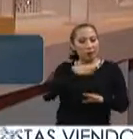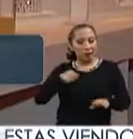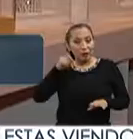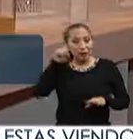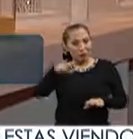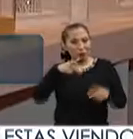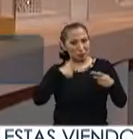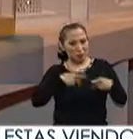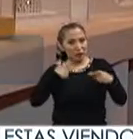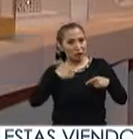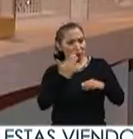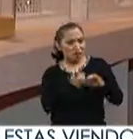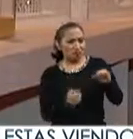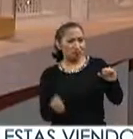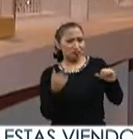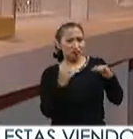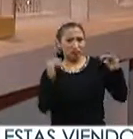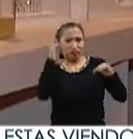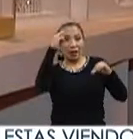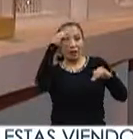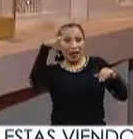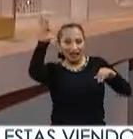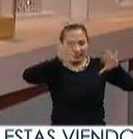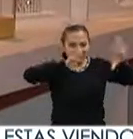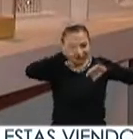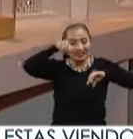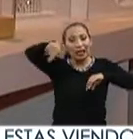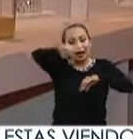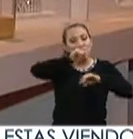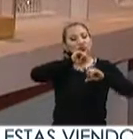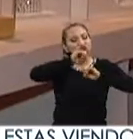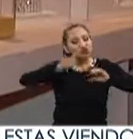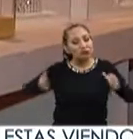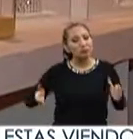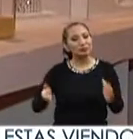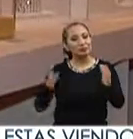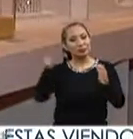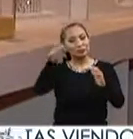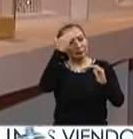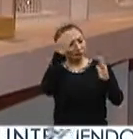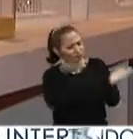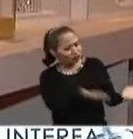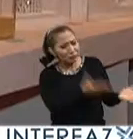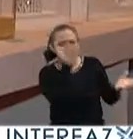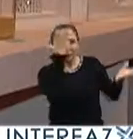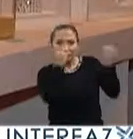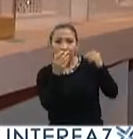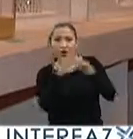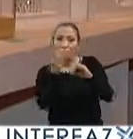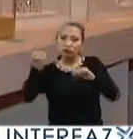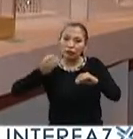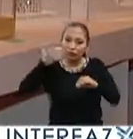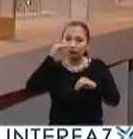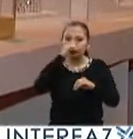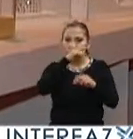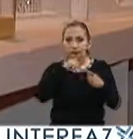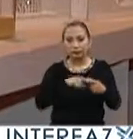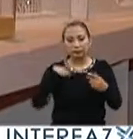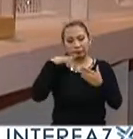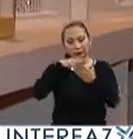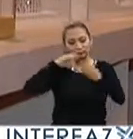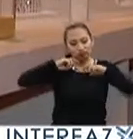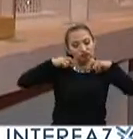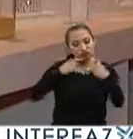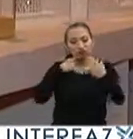a las personas más destacadas para que ellos promuevan el conocimiento con conferencias gratuitas, mesas